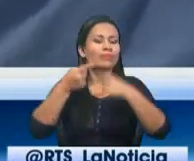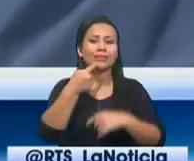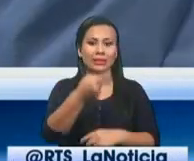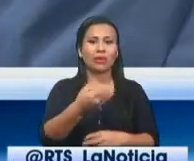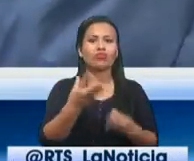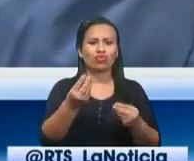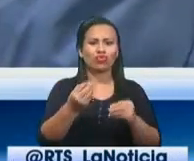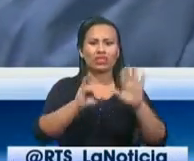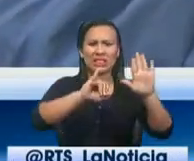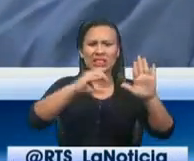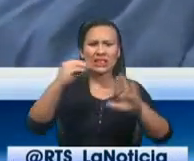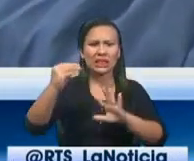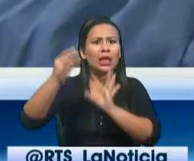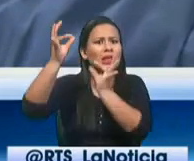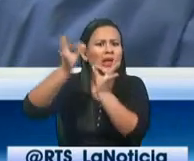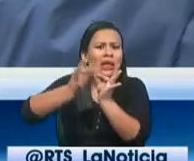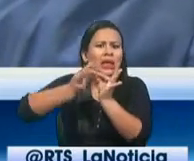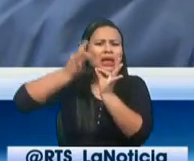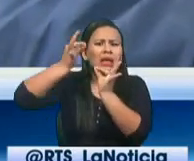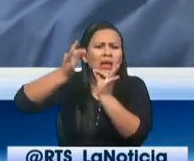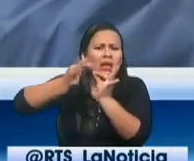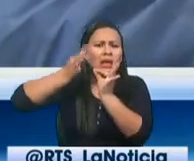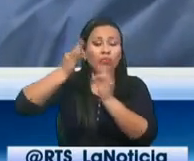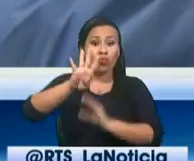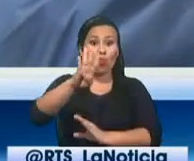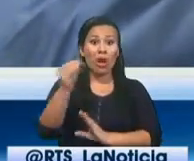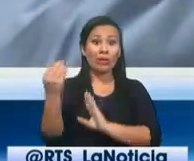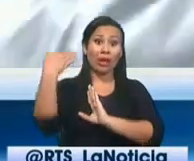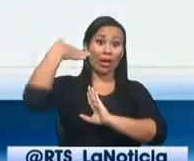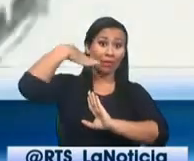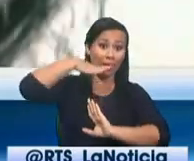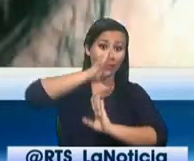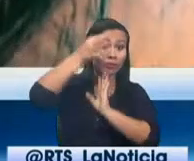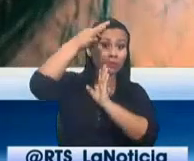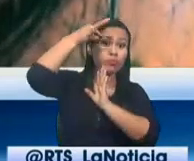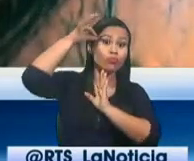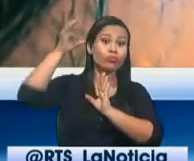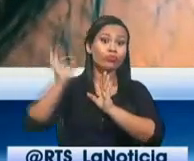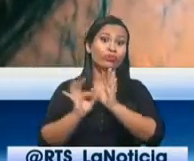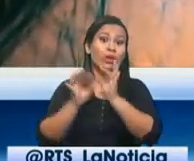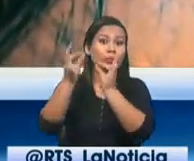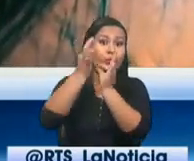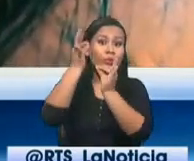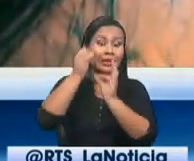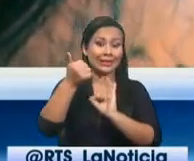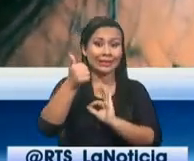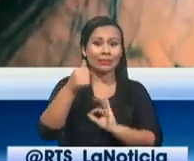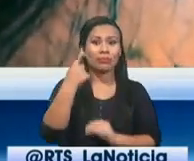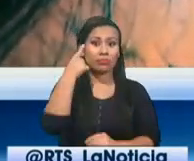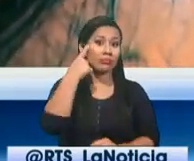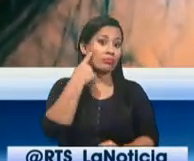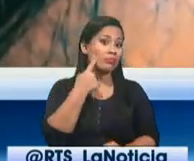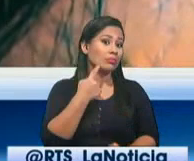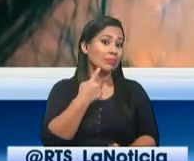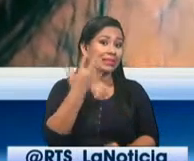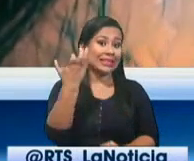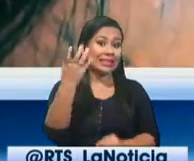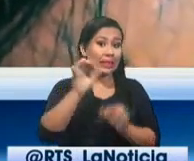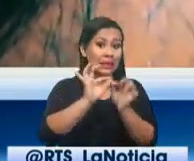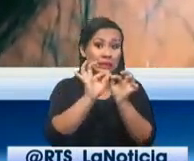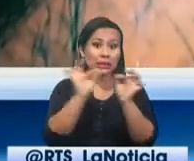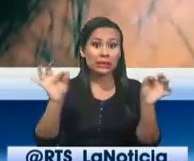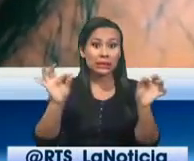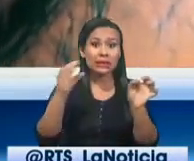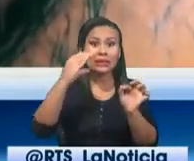suturar 60 puntos, 40 internos y 20 externos. De largo usted ve, llega hasta 15 más o menos centímetros de largo. Y de